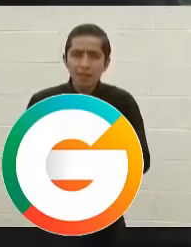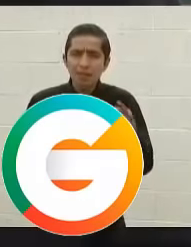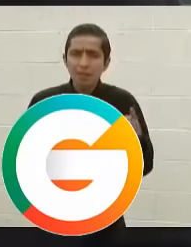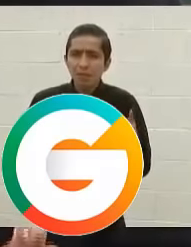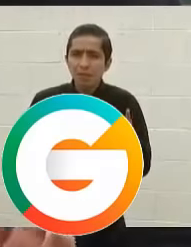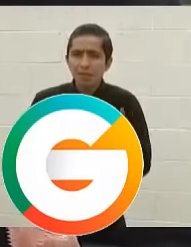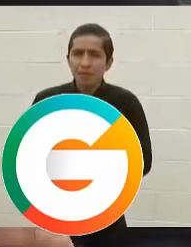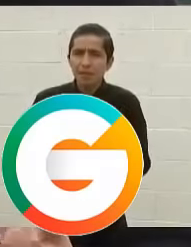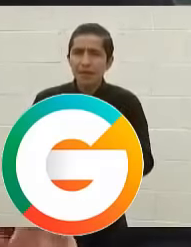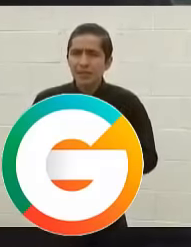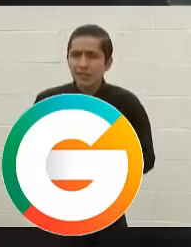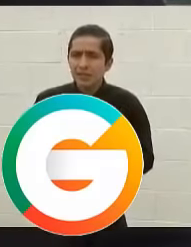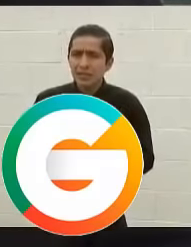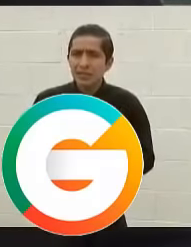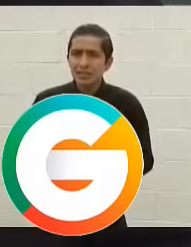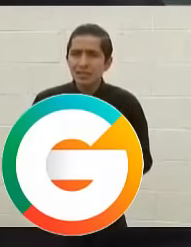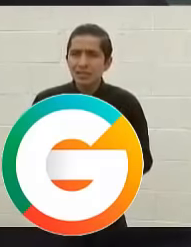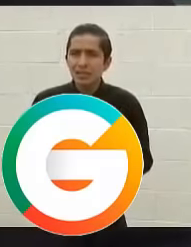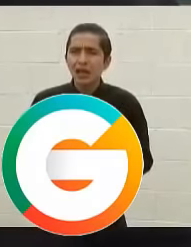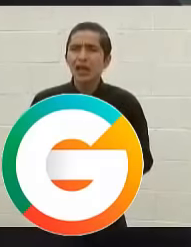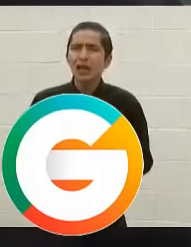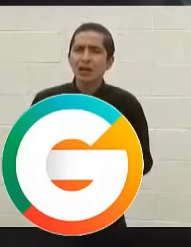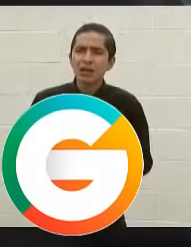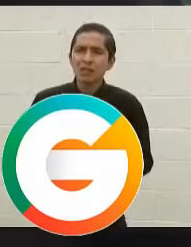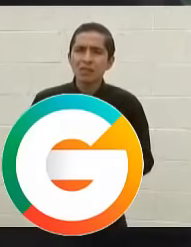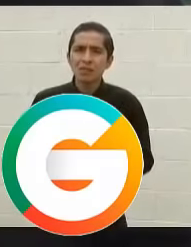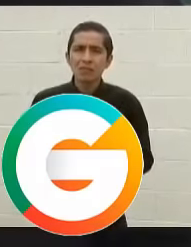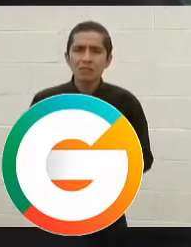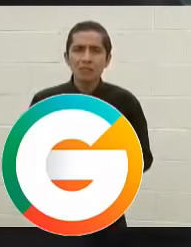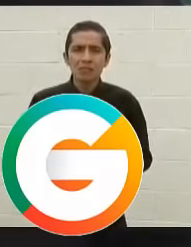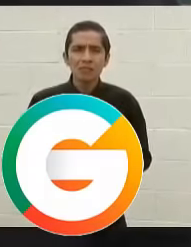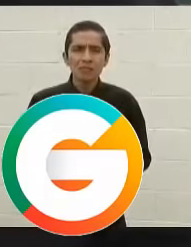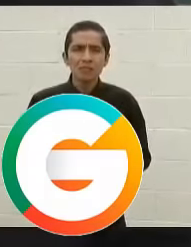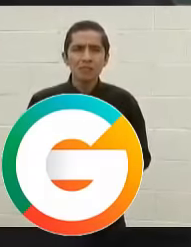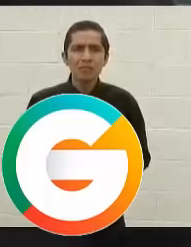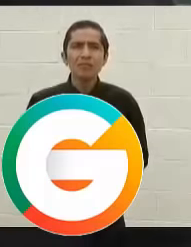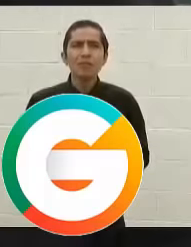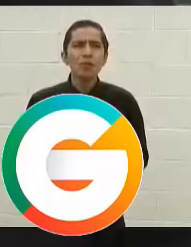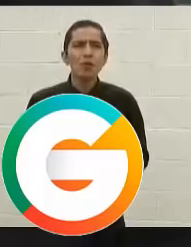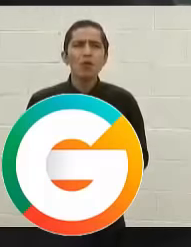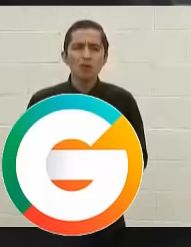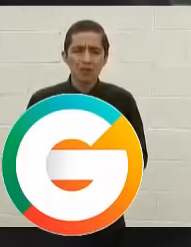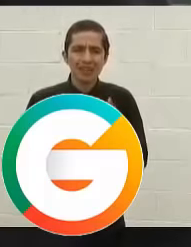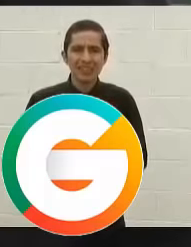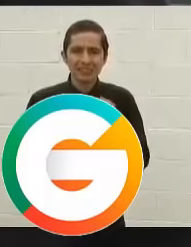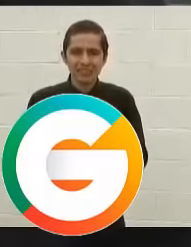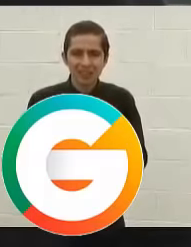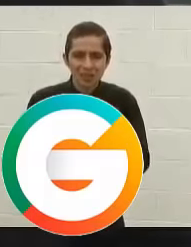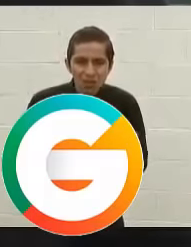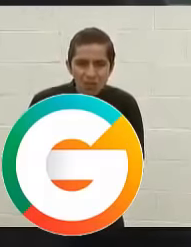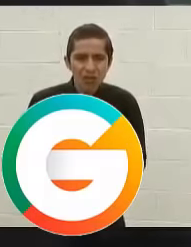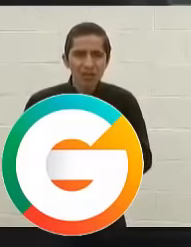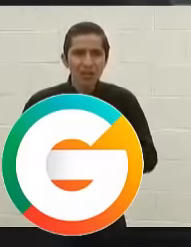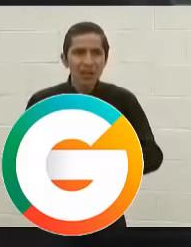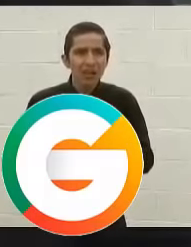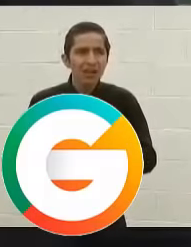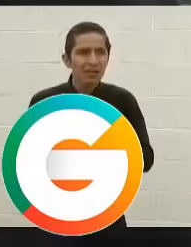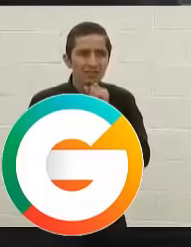de una modalidad sin seguridad, pero